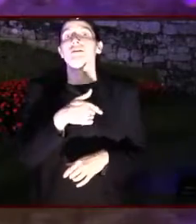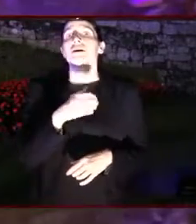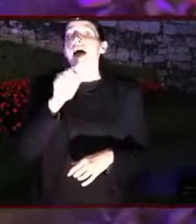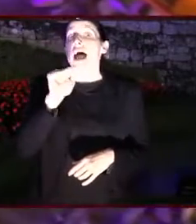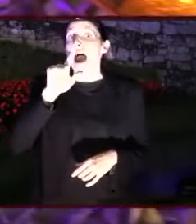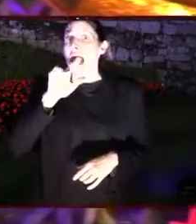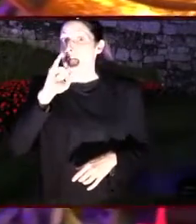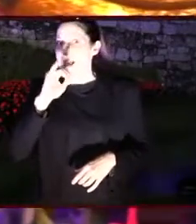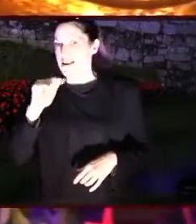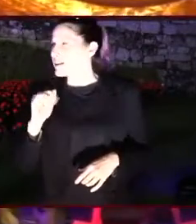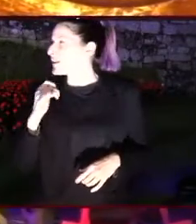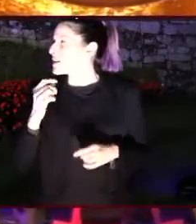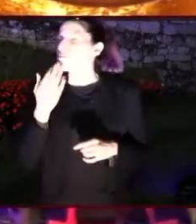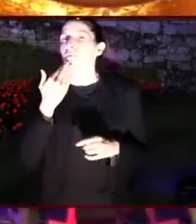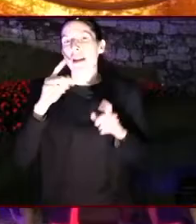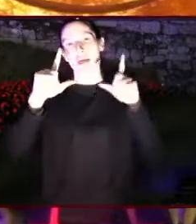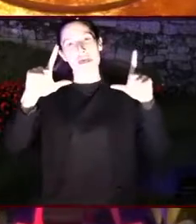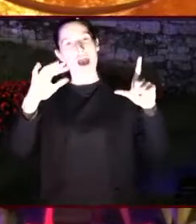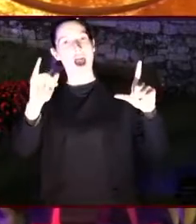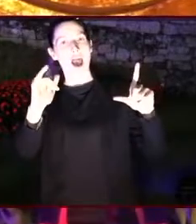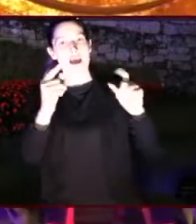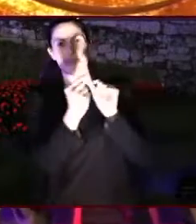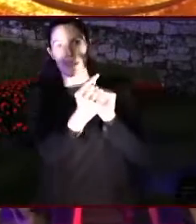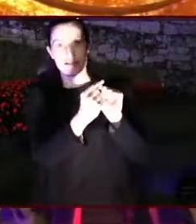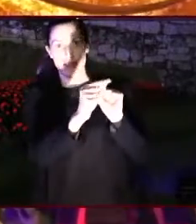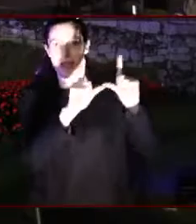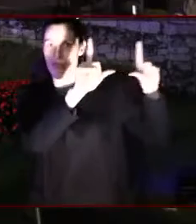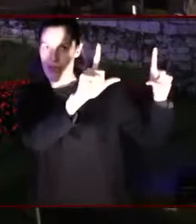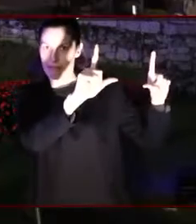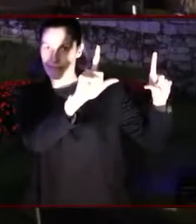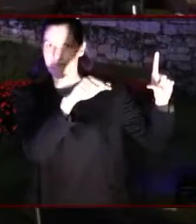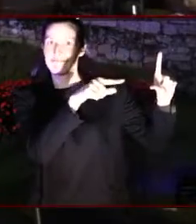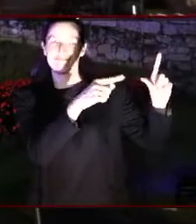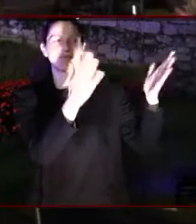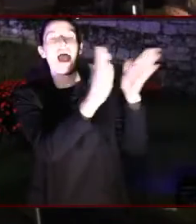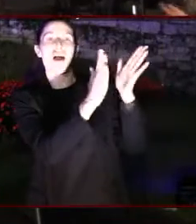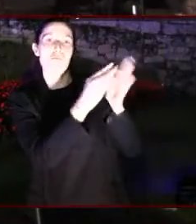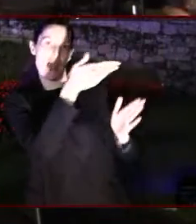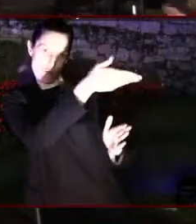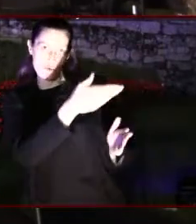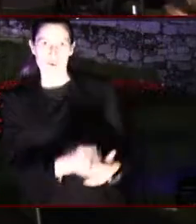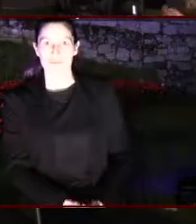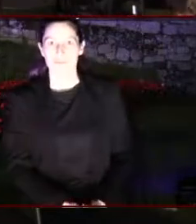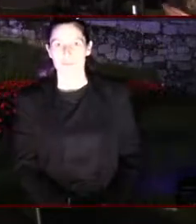a mirarnos a través de streaming, non? Un saludo, mandamos un saludo para Ali. Un forte aplauso para Ali.